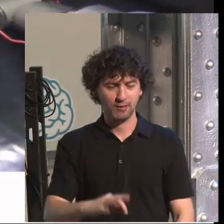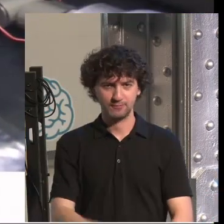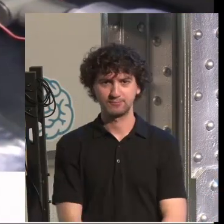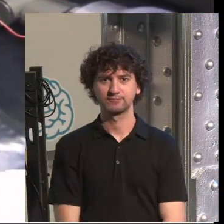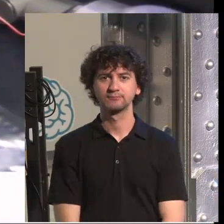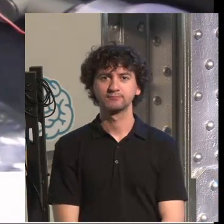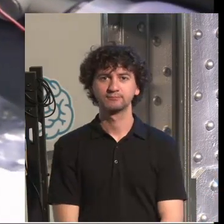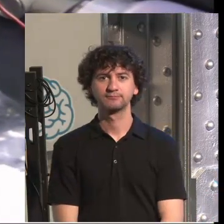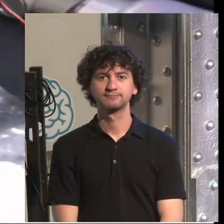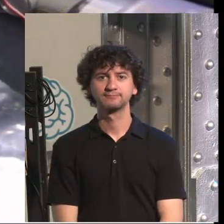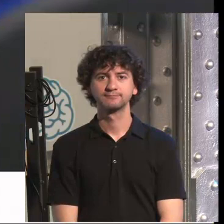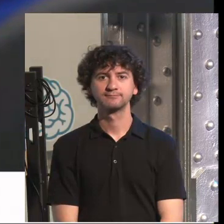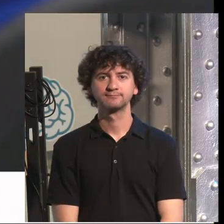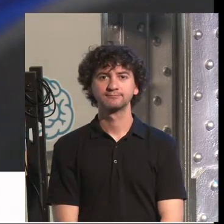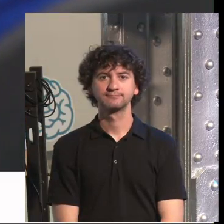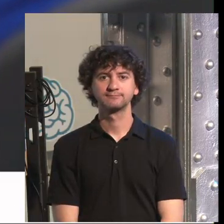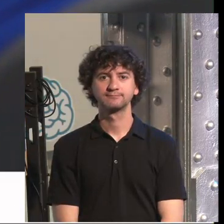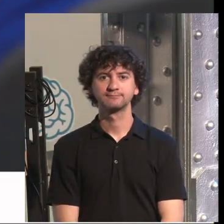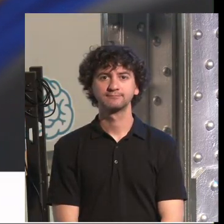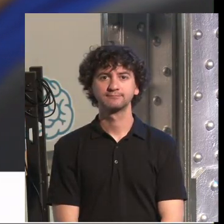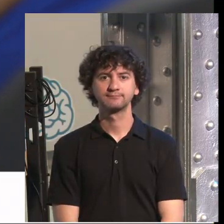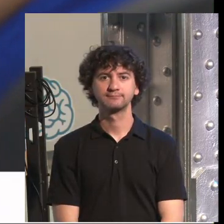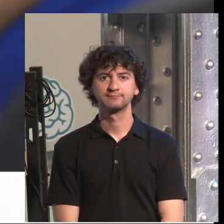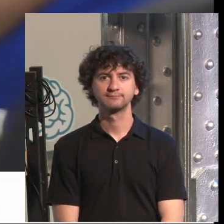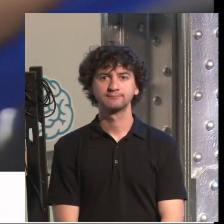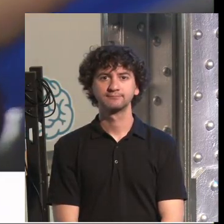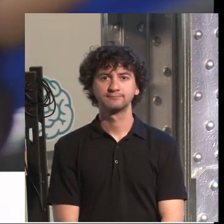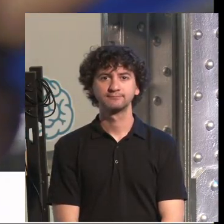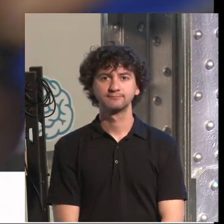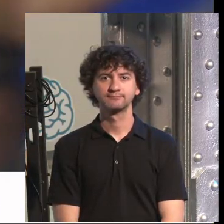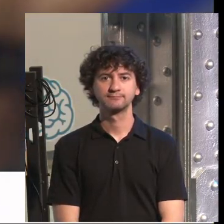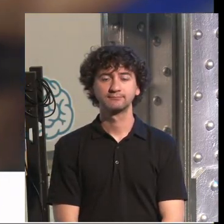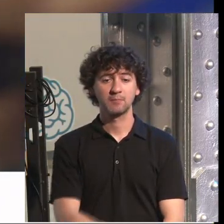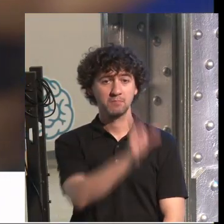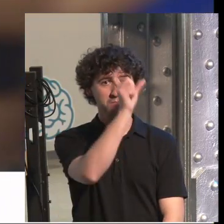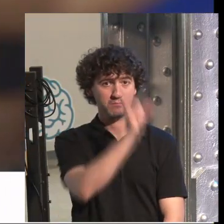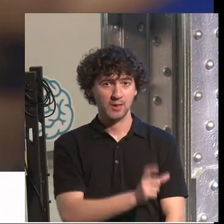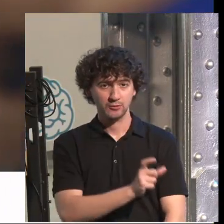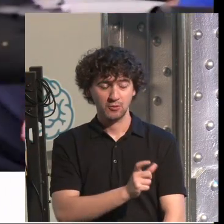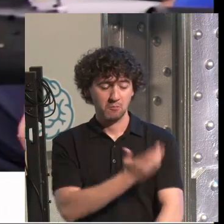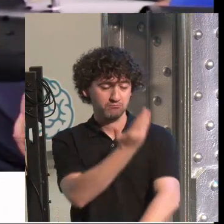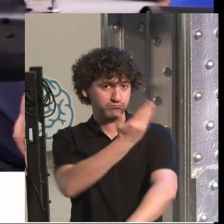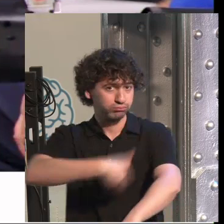I used to be a salesman, and in 2005, esta persona perdió su brazo